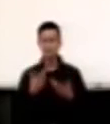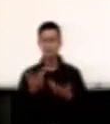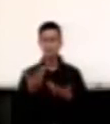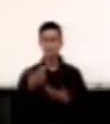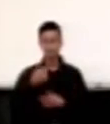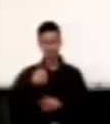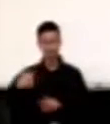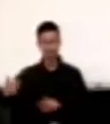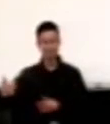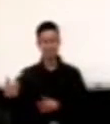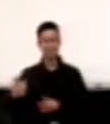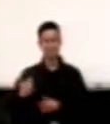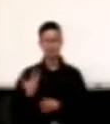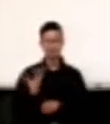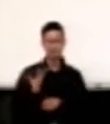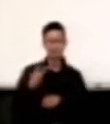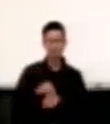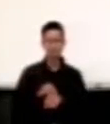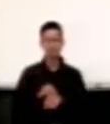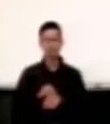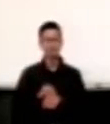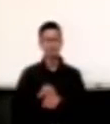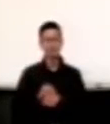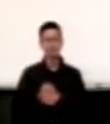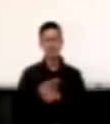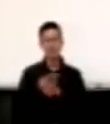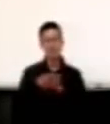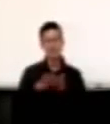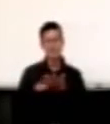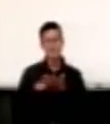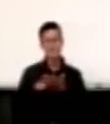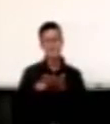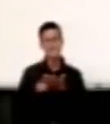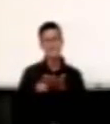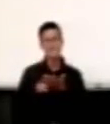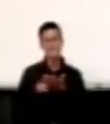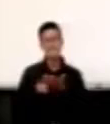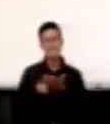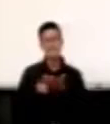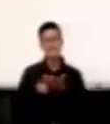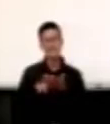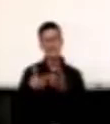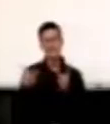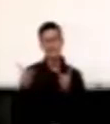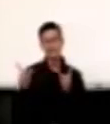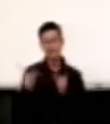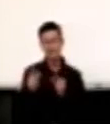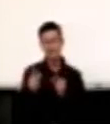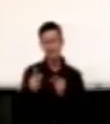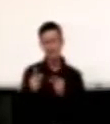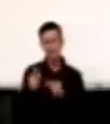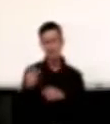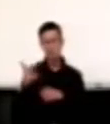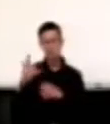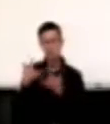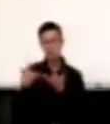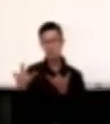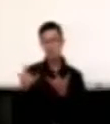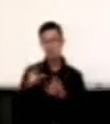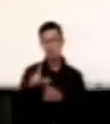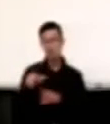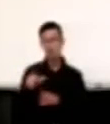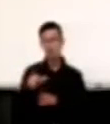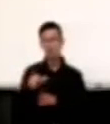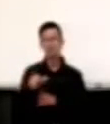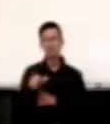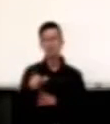y de igualmente leer una breve semblanza. Posteriormente tendrá la palabra el doctor Oniel Díaz Jiménez